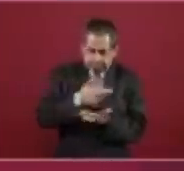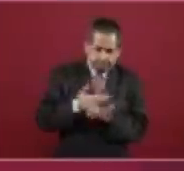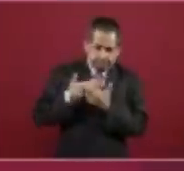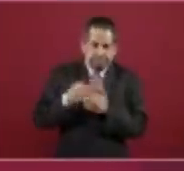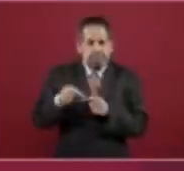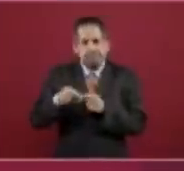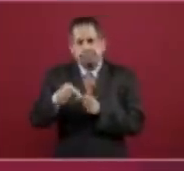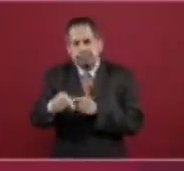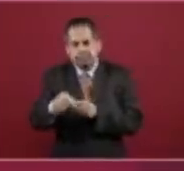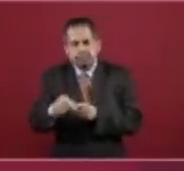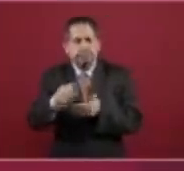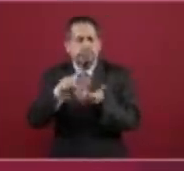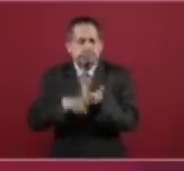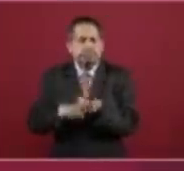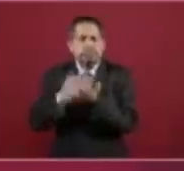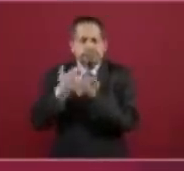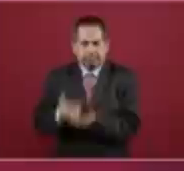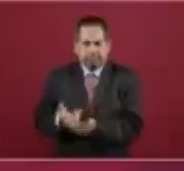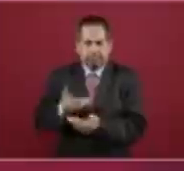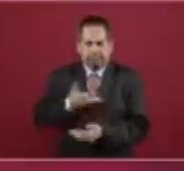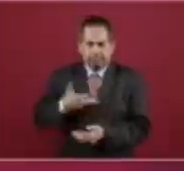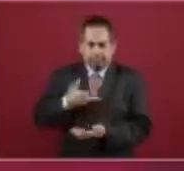pronto.